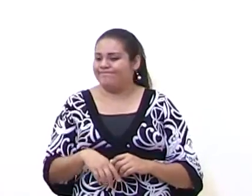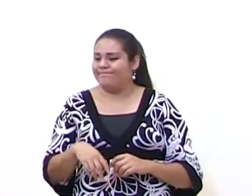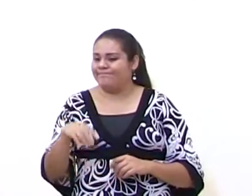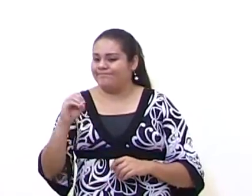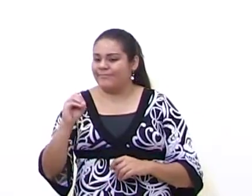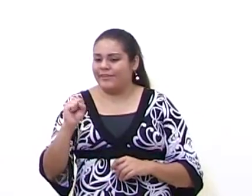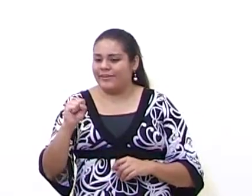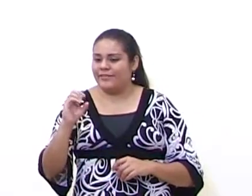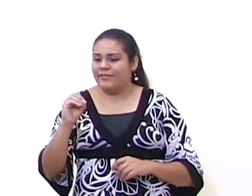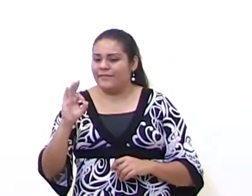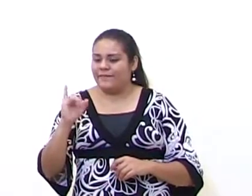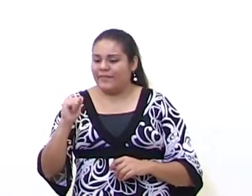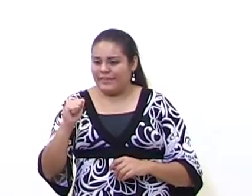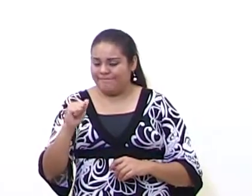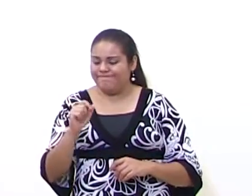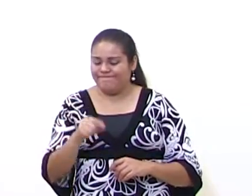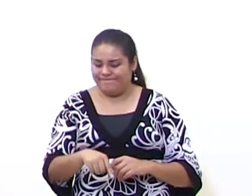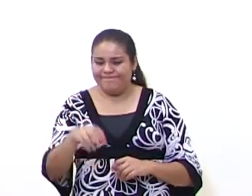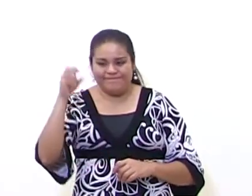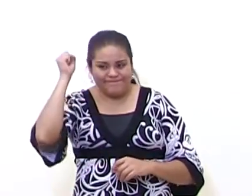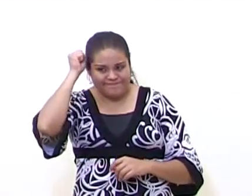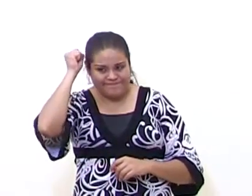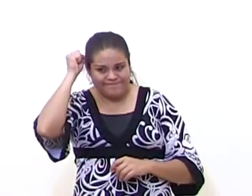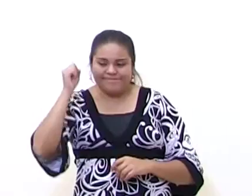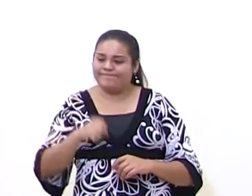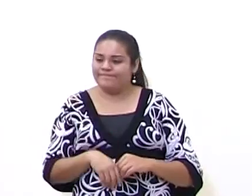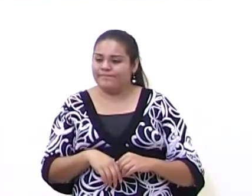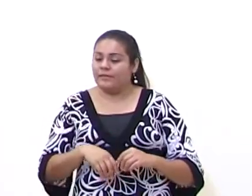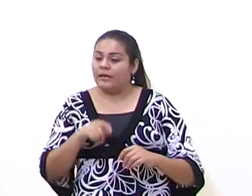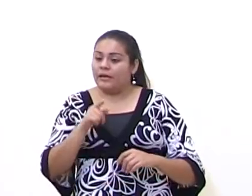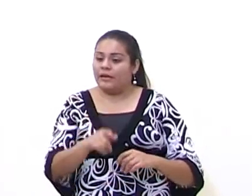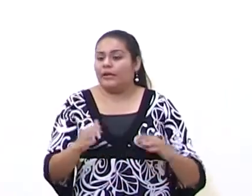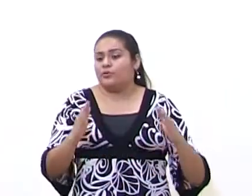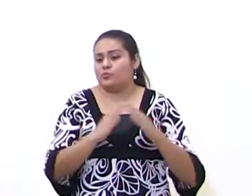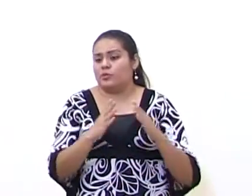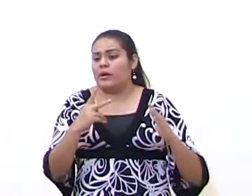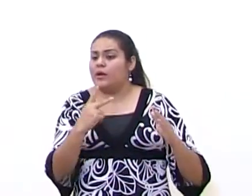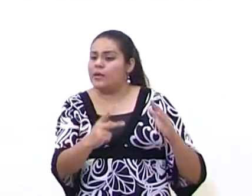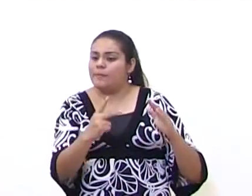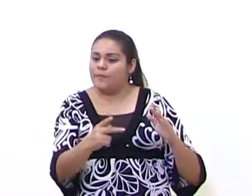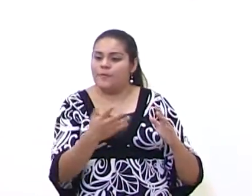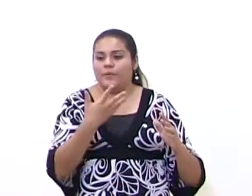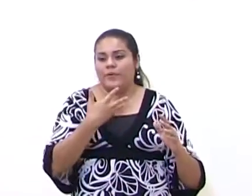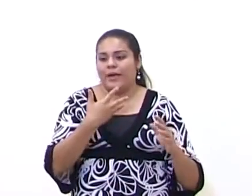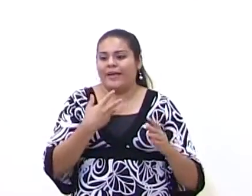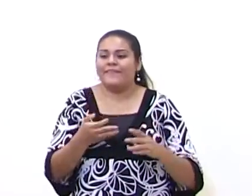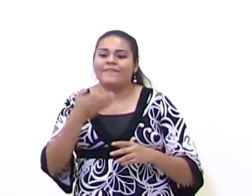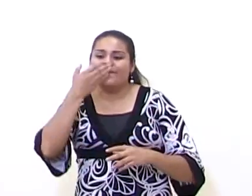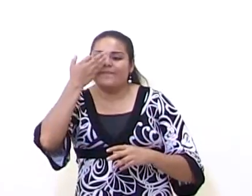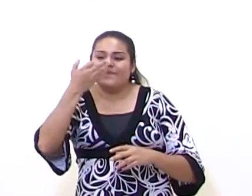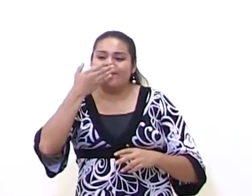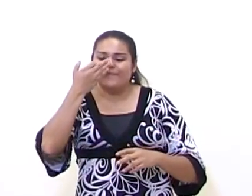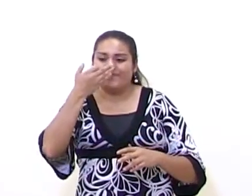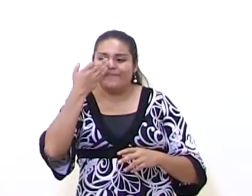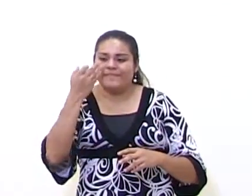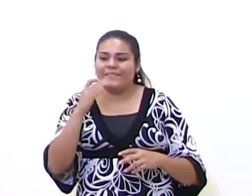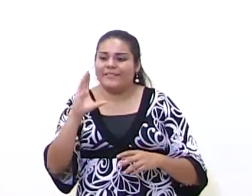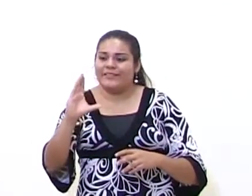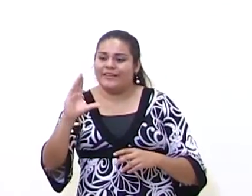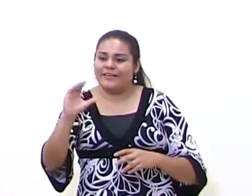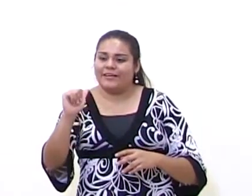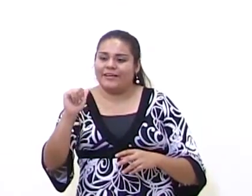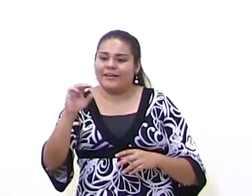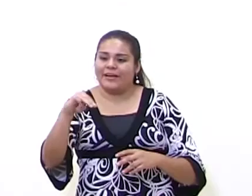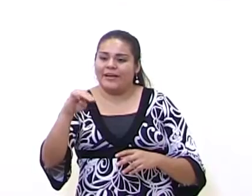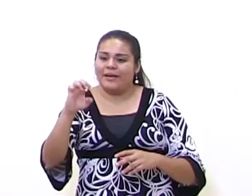camelias en su casa y su abuelo le dijo que